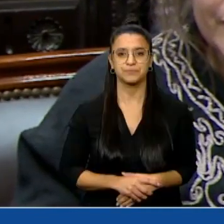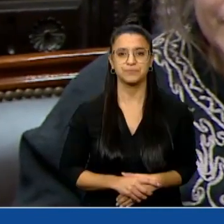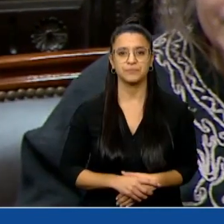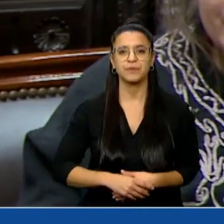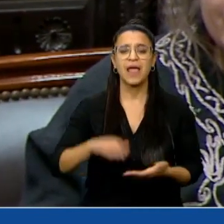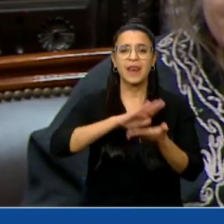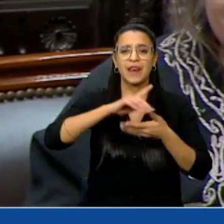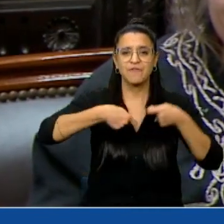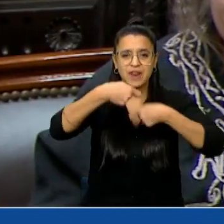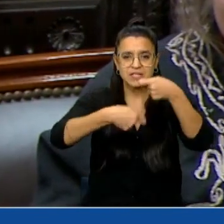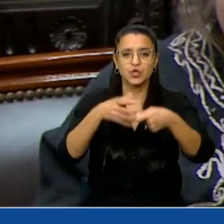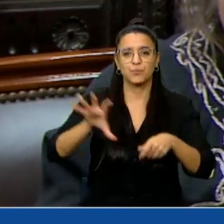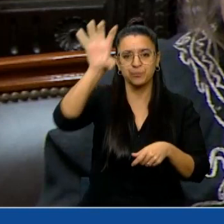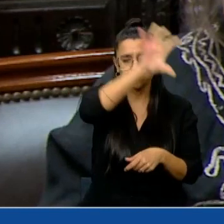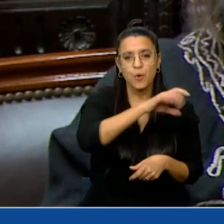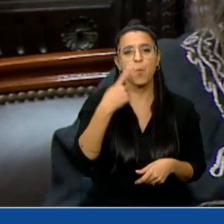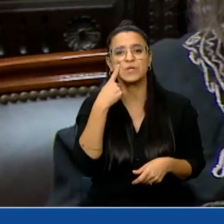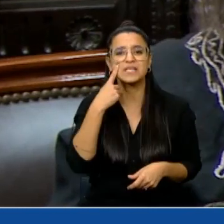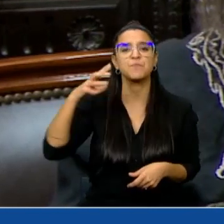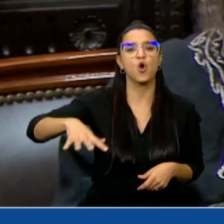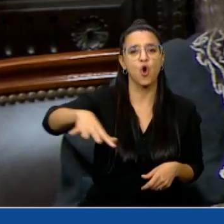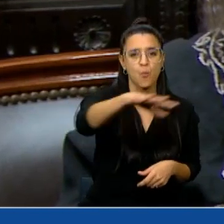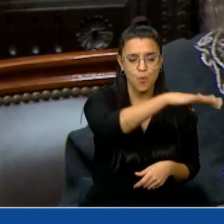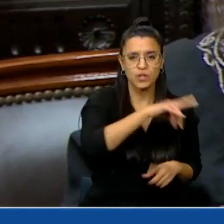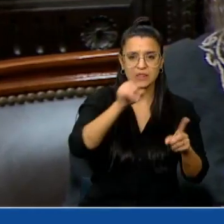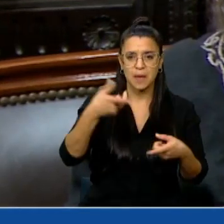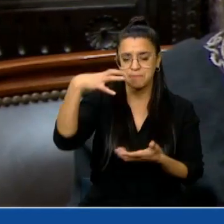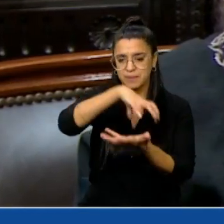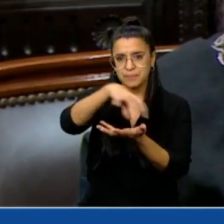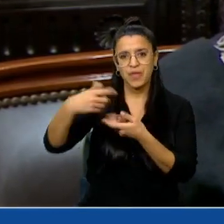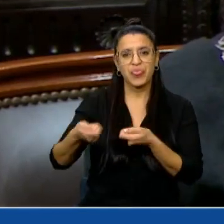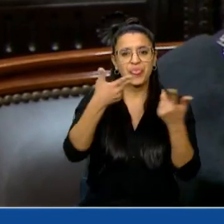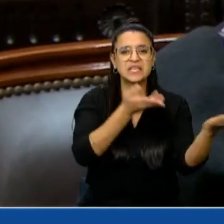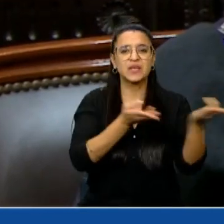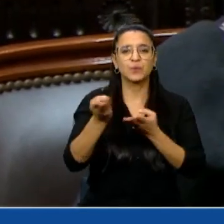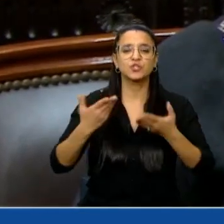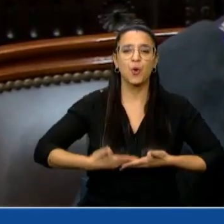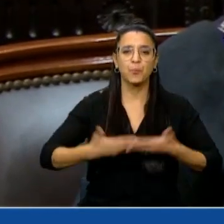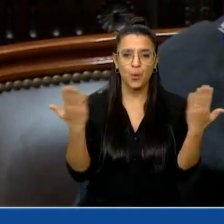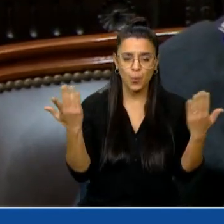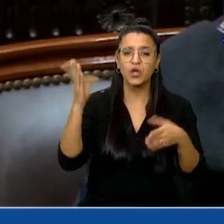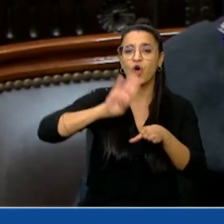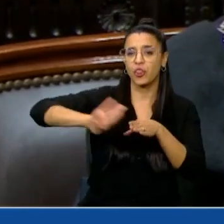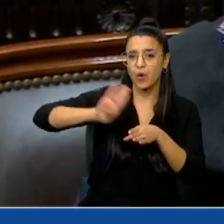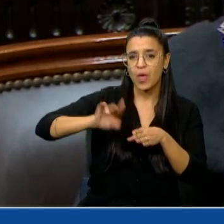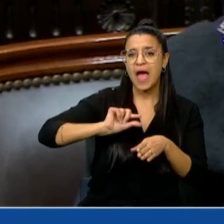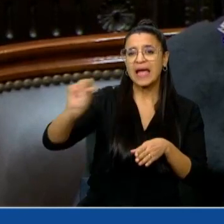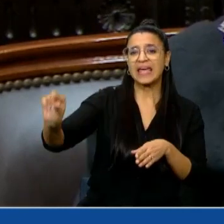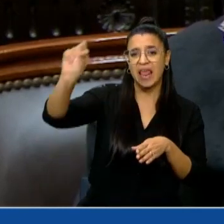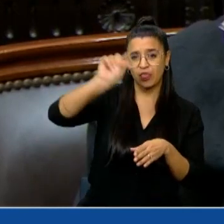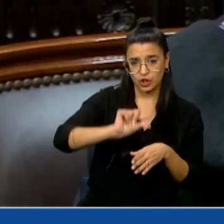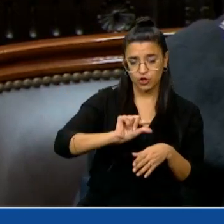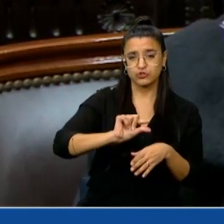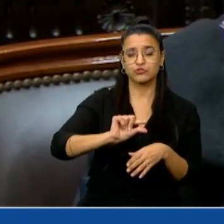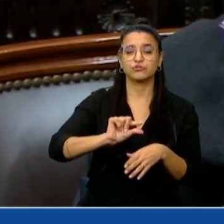provincias, municipios, comunas y entes prestadores de servicios públicos que adeudan créditos